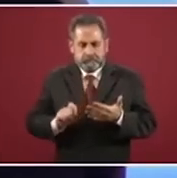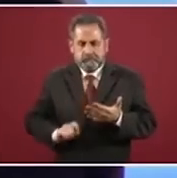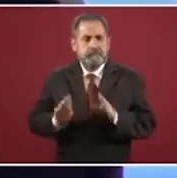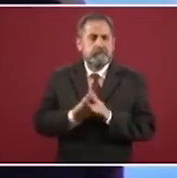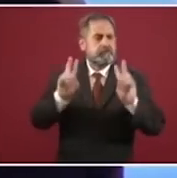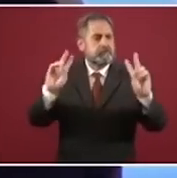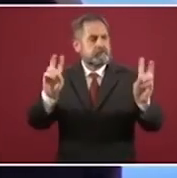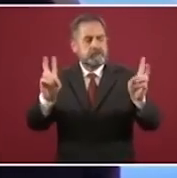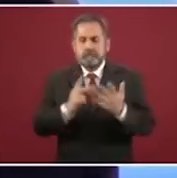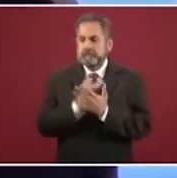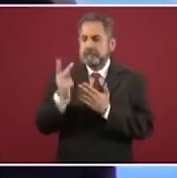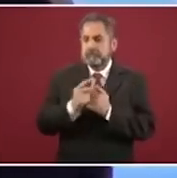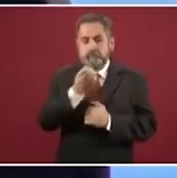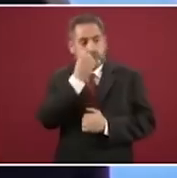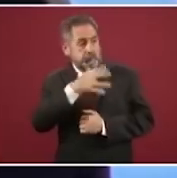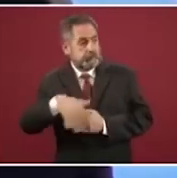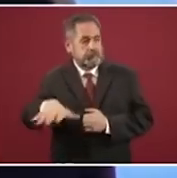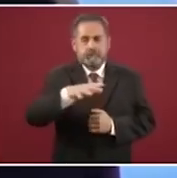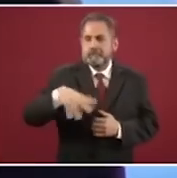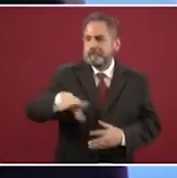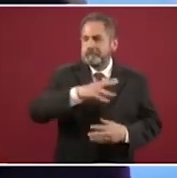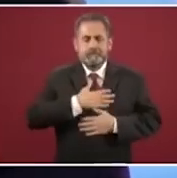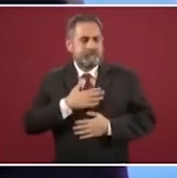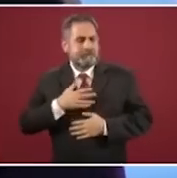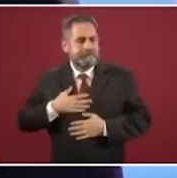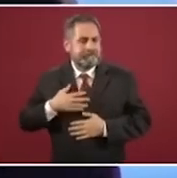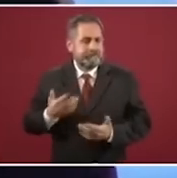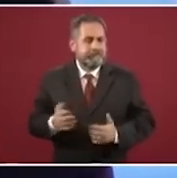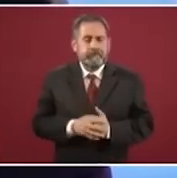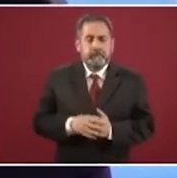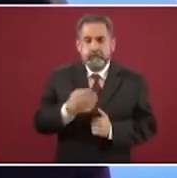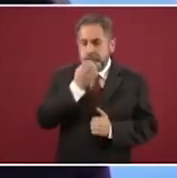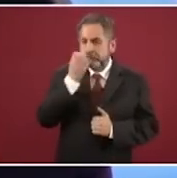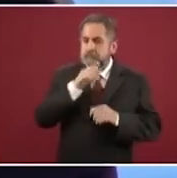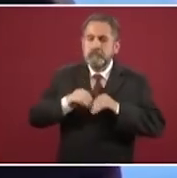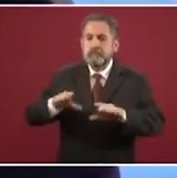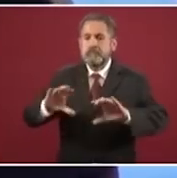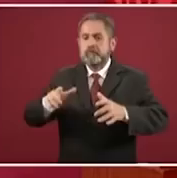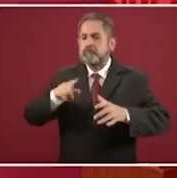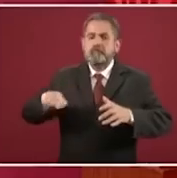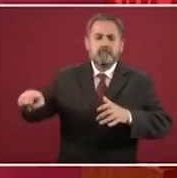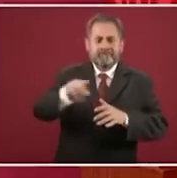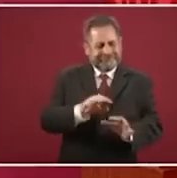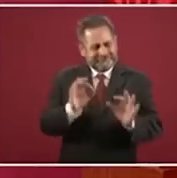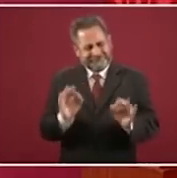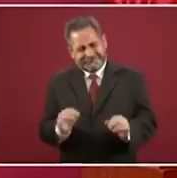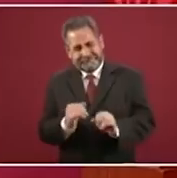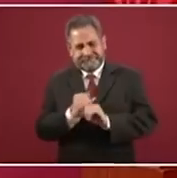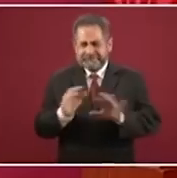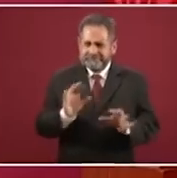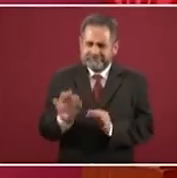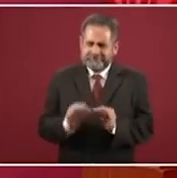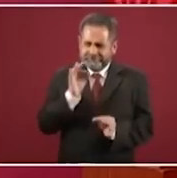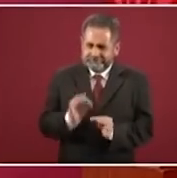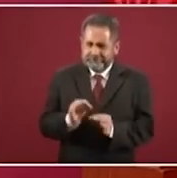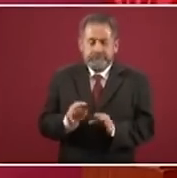es Nuestra para que en las comunidades escolares tengan la información precisa de en qué consiste y